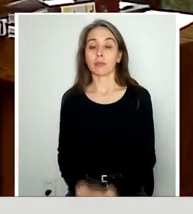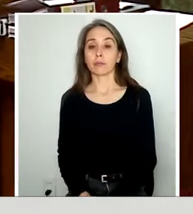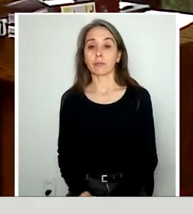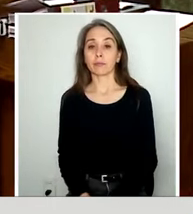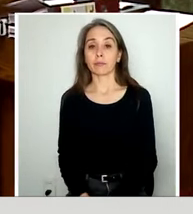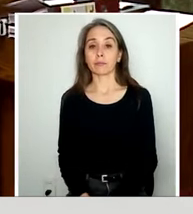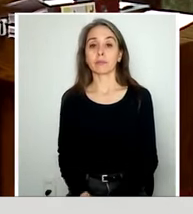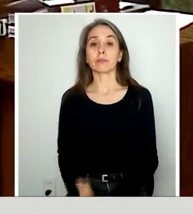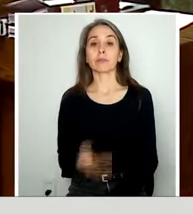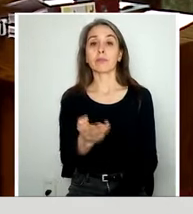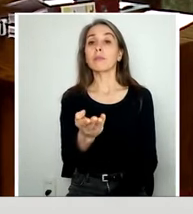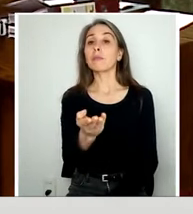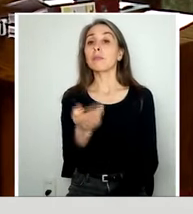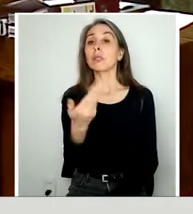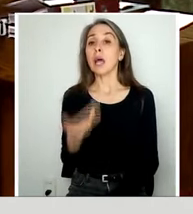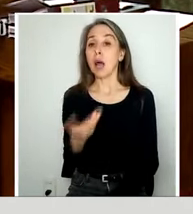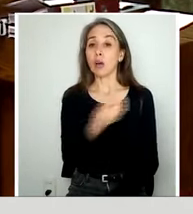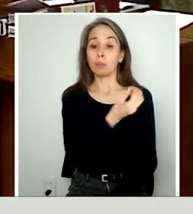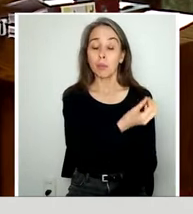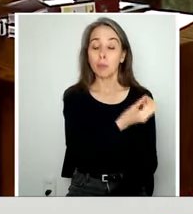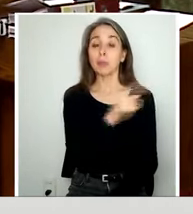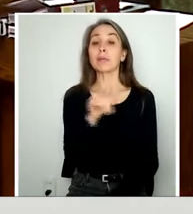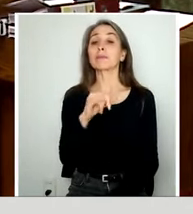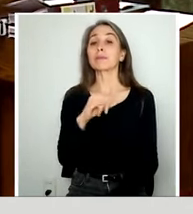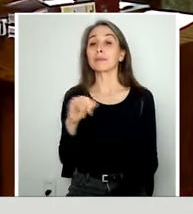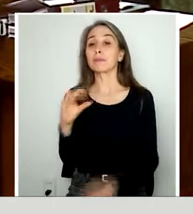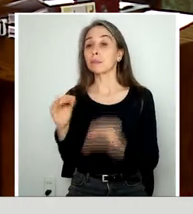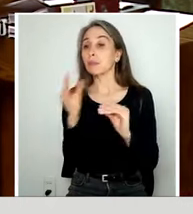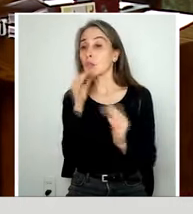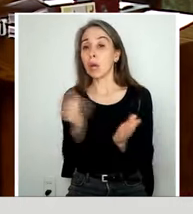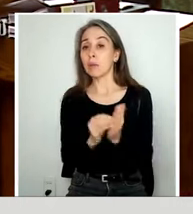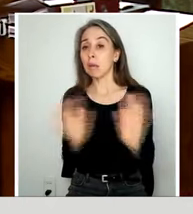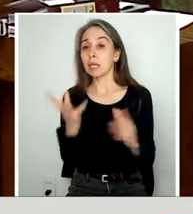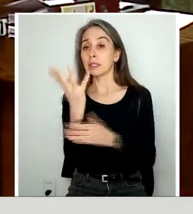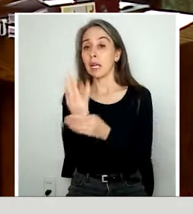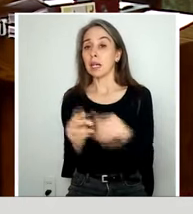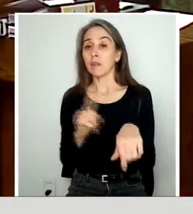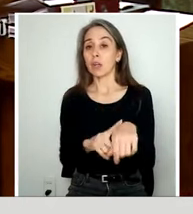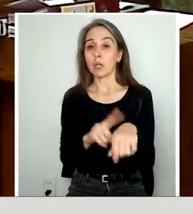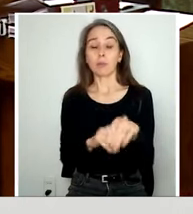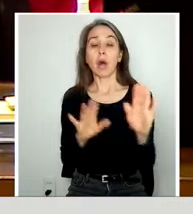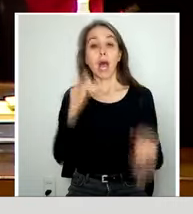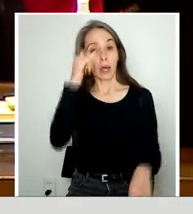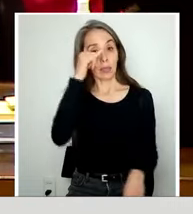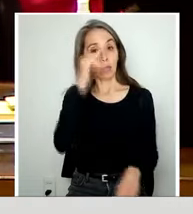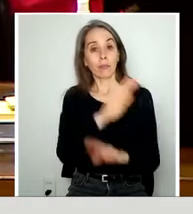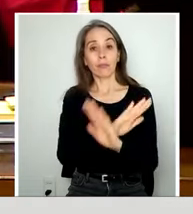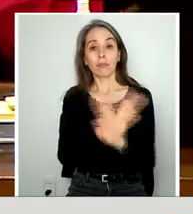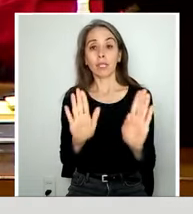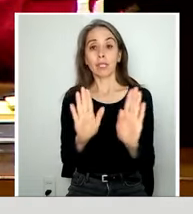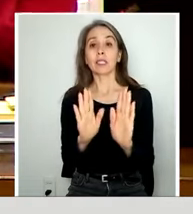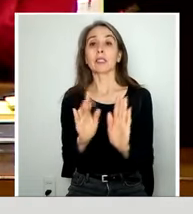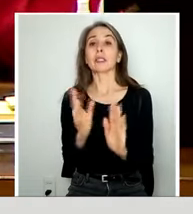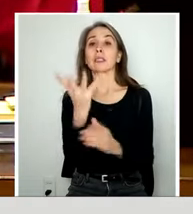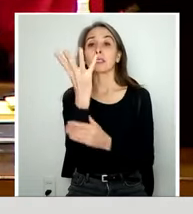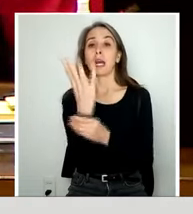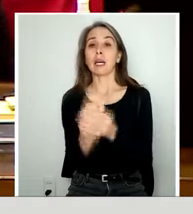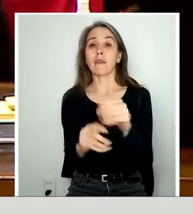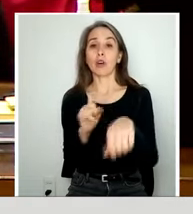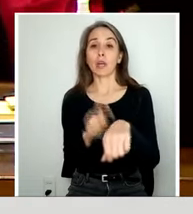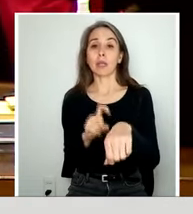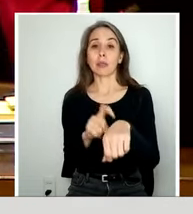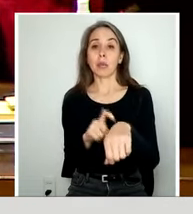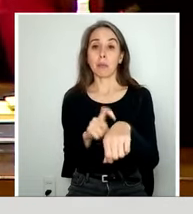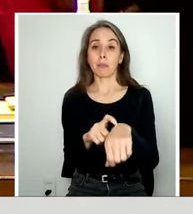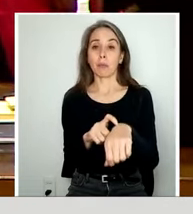corresponde tratar la resolución número Ah perdón hasta aquí llegamos porque Se nos acabó el tiempo